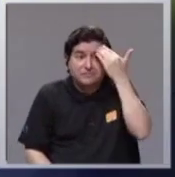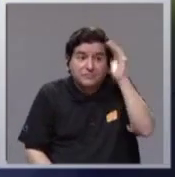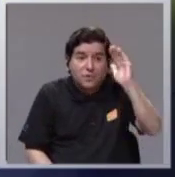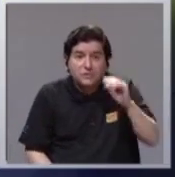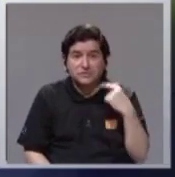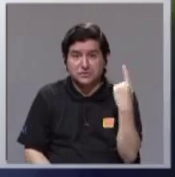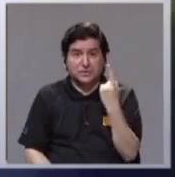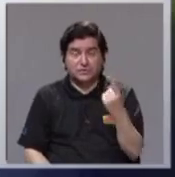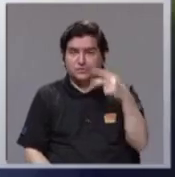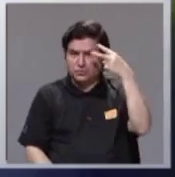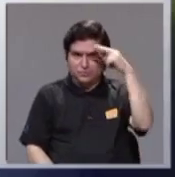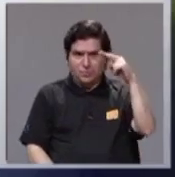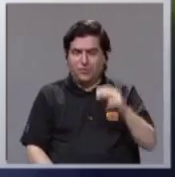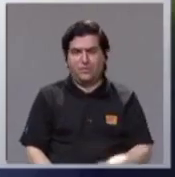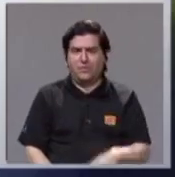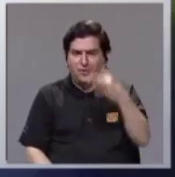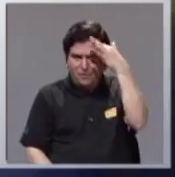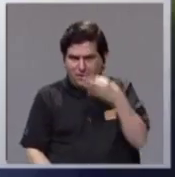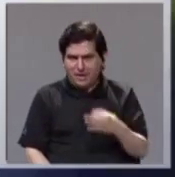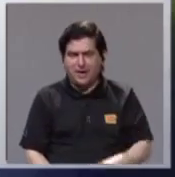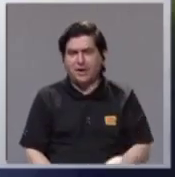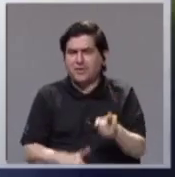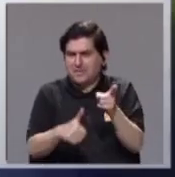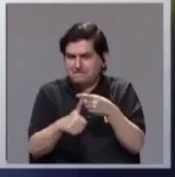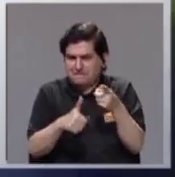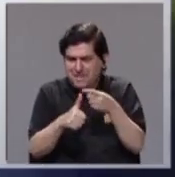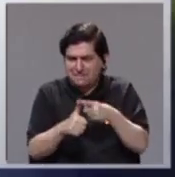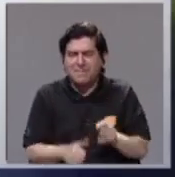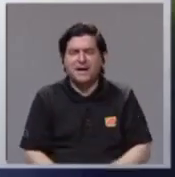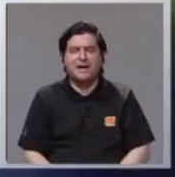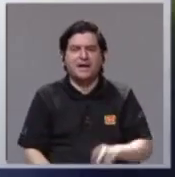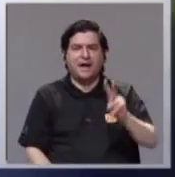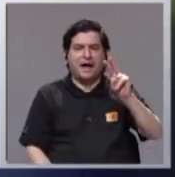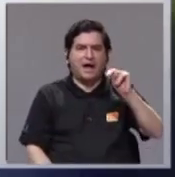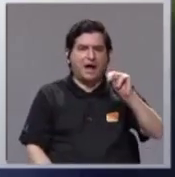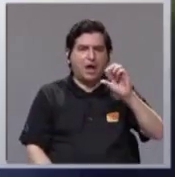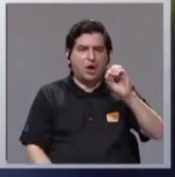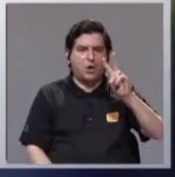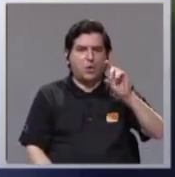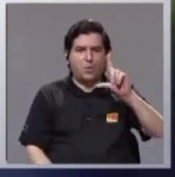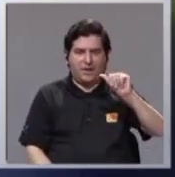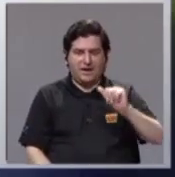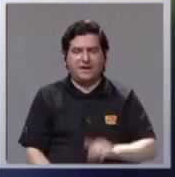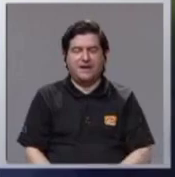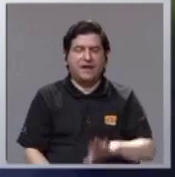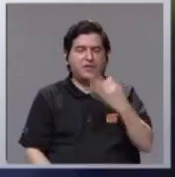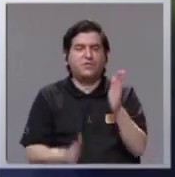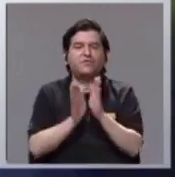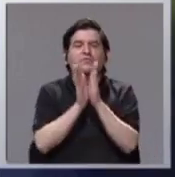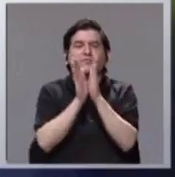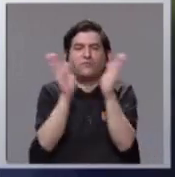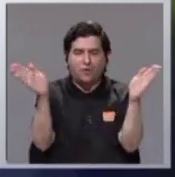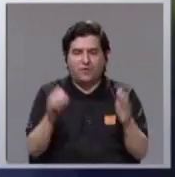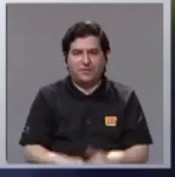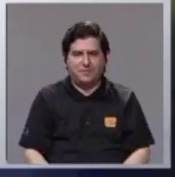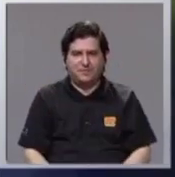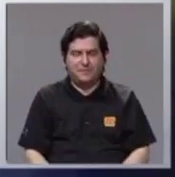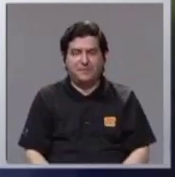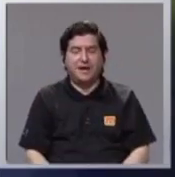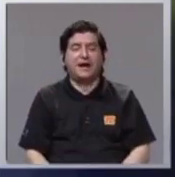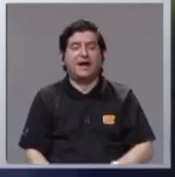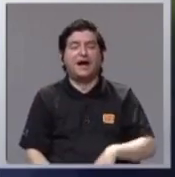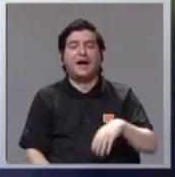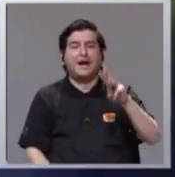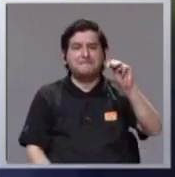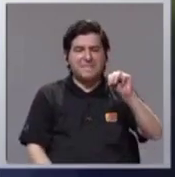No sé si es solamente en México, creo que es una de las primeras novelas. Consideramos de manera general que es